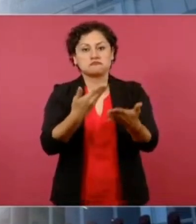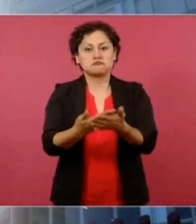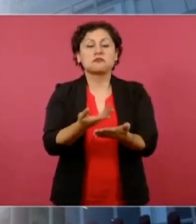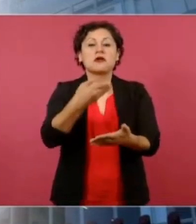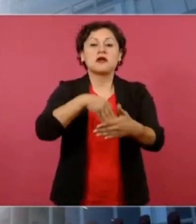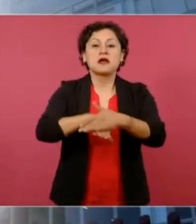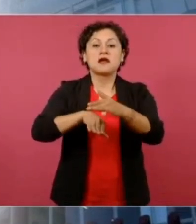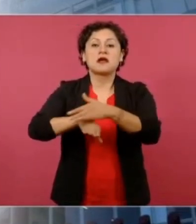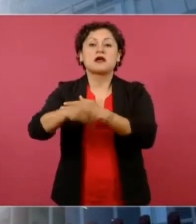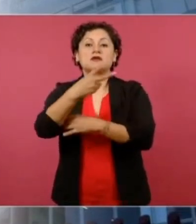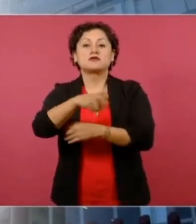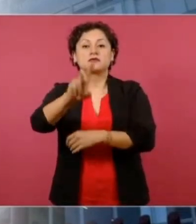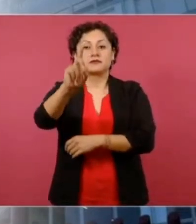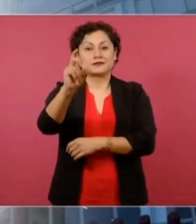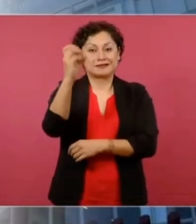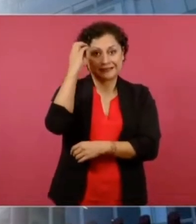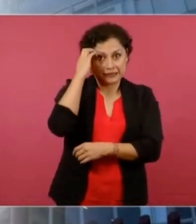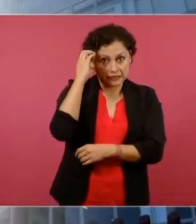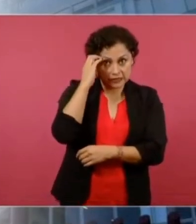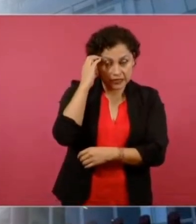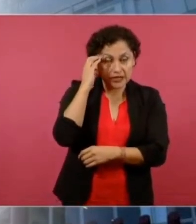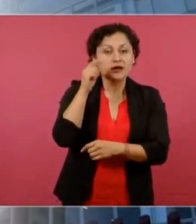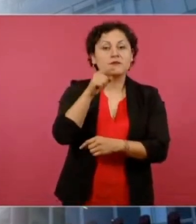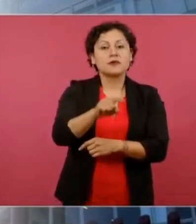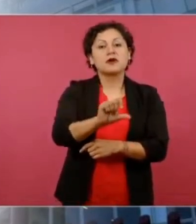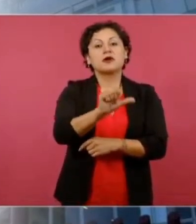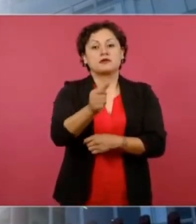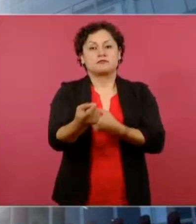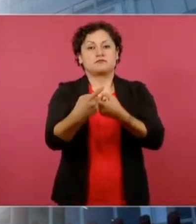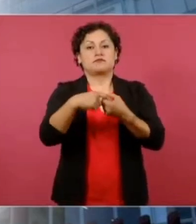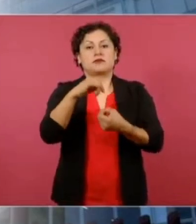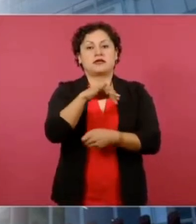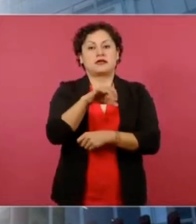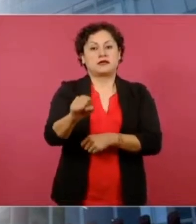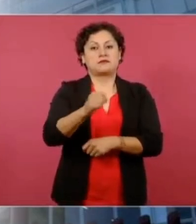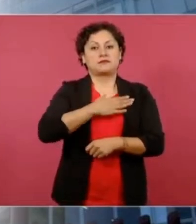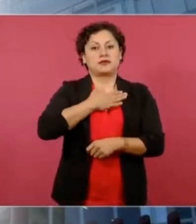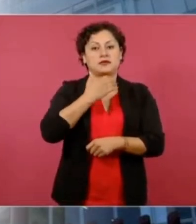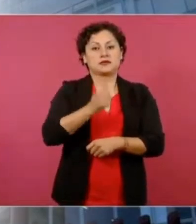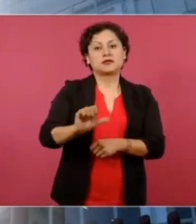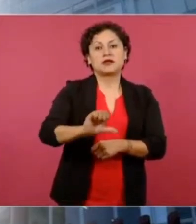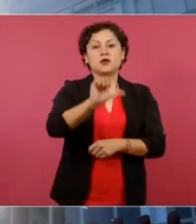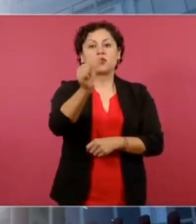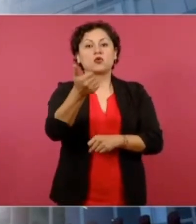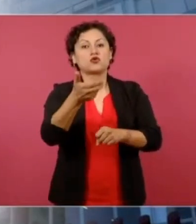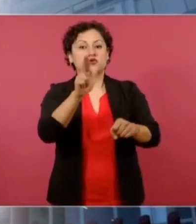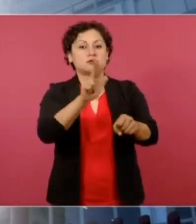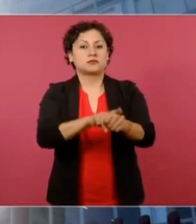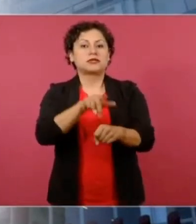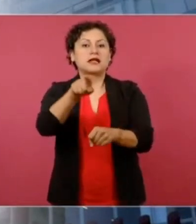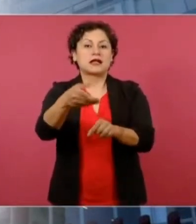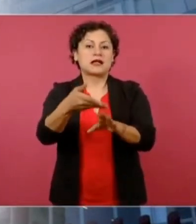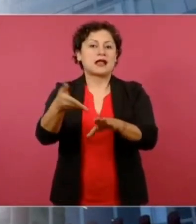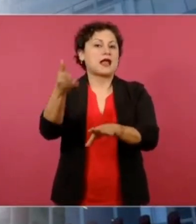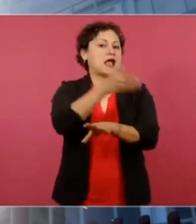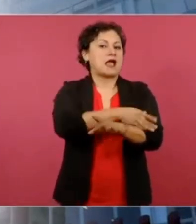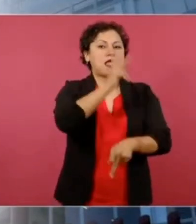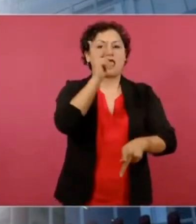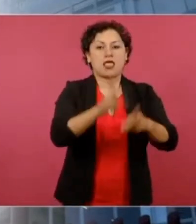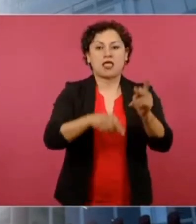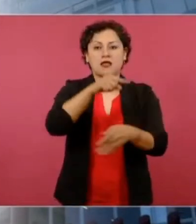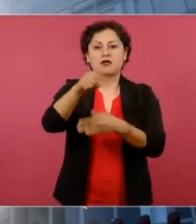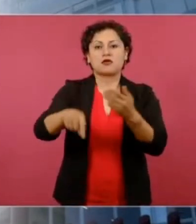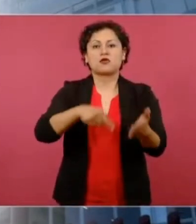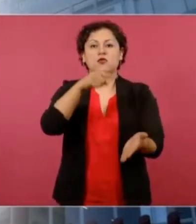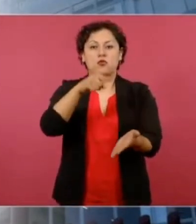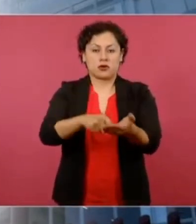camas y también el IMSS Bienestar puso en operaciones otro hospital que no estaba concluido allá en Los Hernández, también